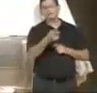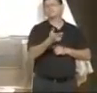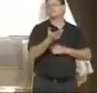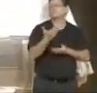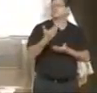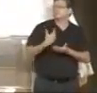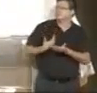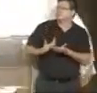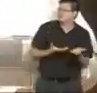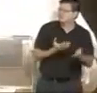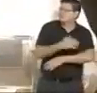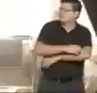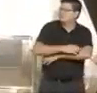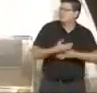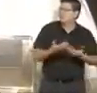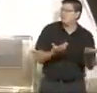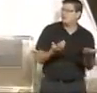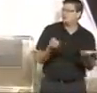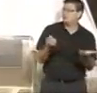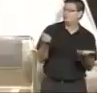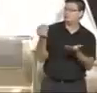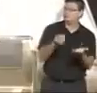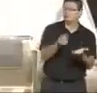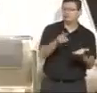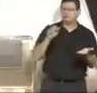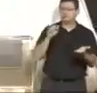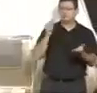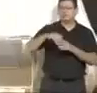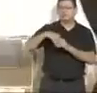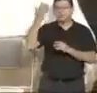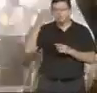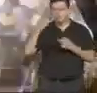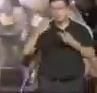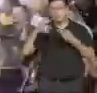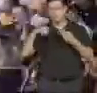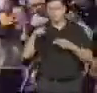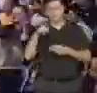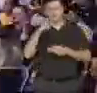de otros intereses políticos y personales.